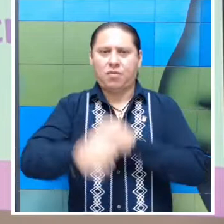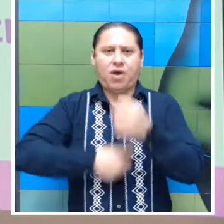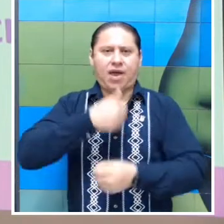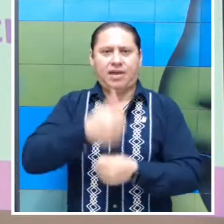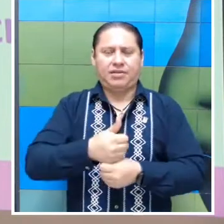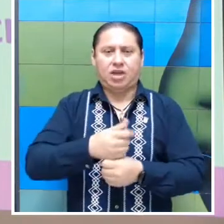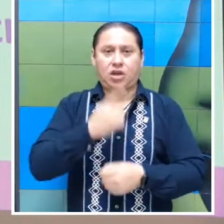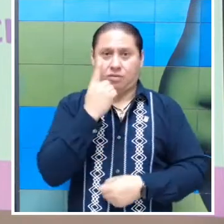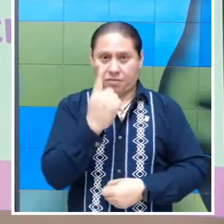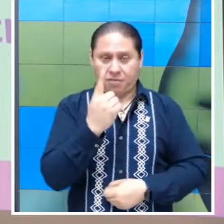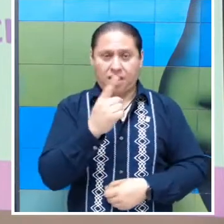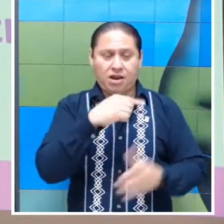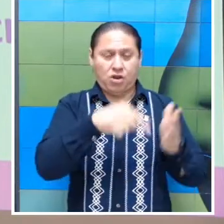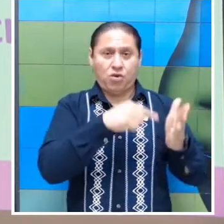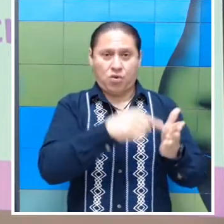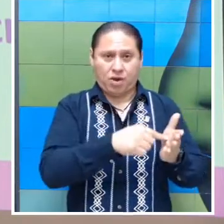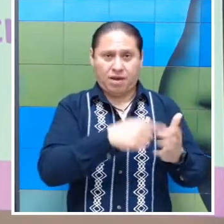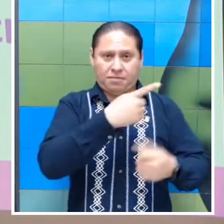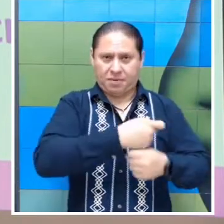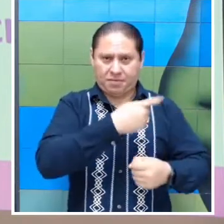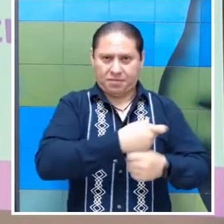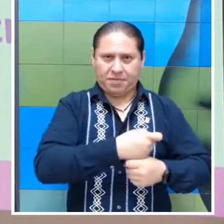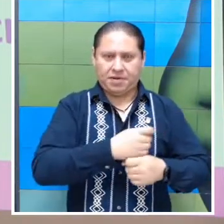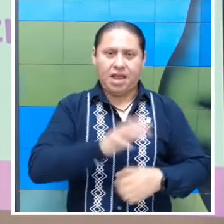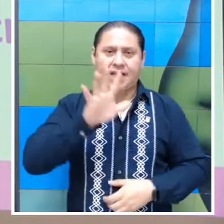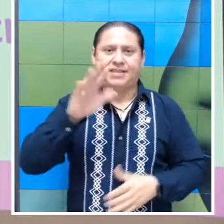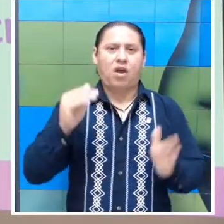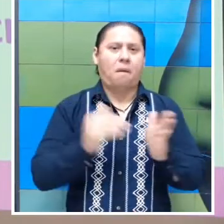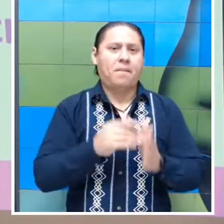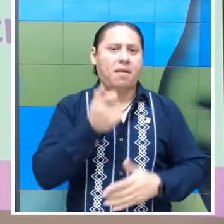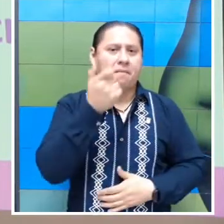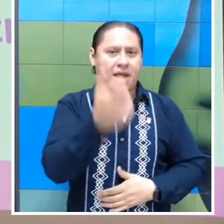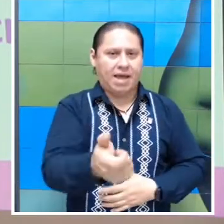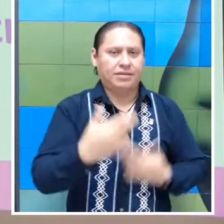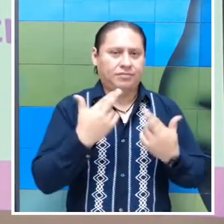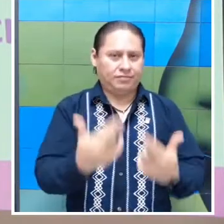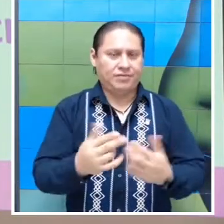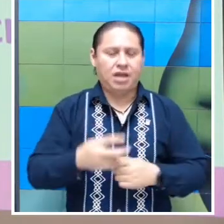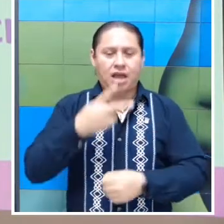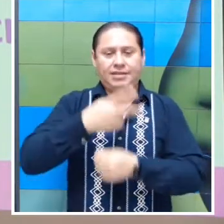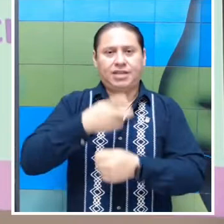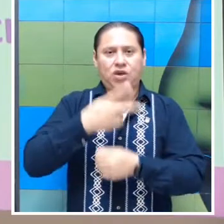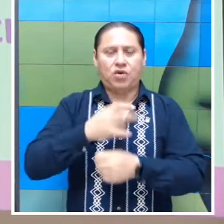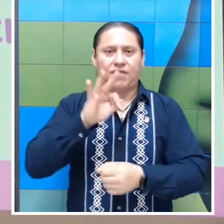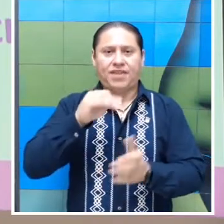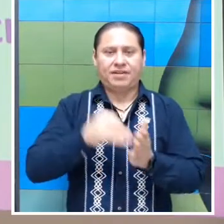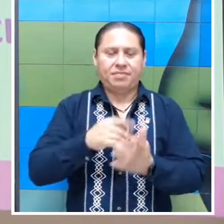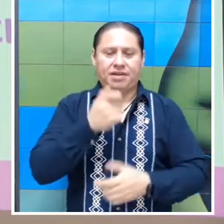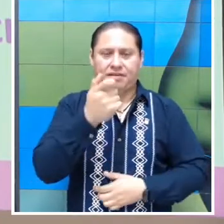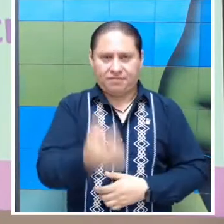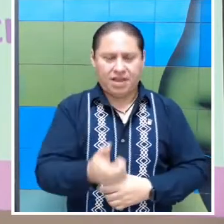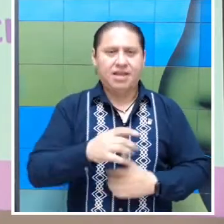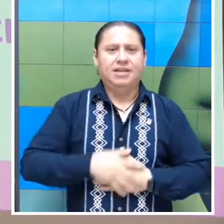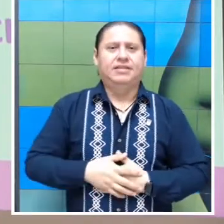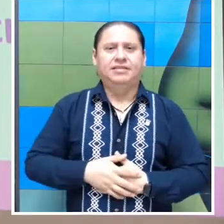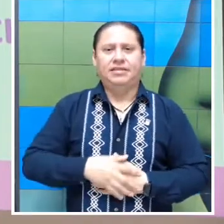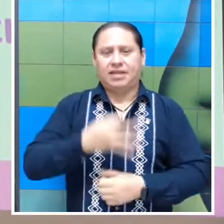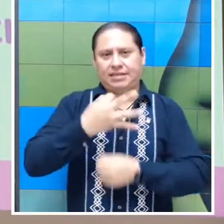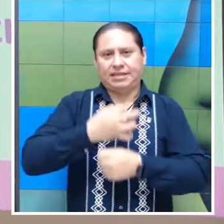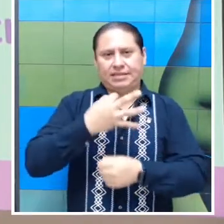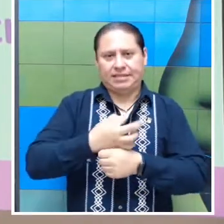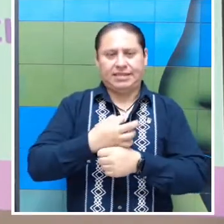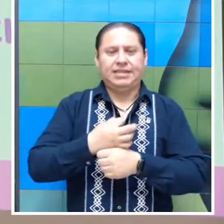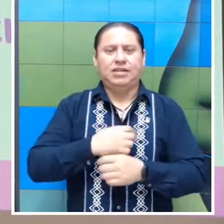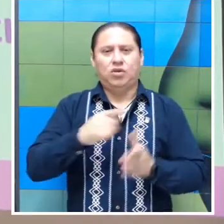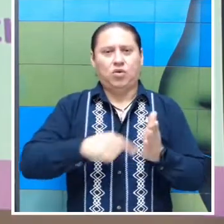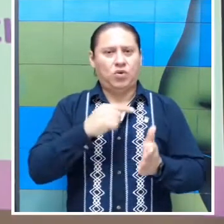El primer lugar va a ser la premiación de 5 mil pesos, el segundo lugar 3 mil pesos y el tercer lugar 1 mil